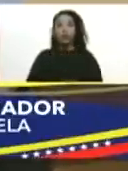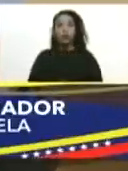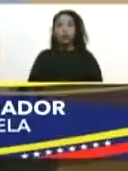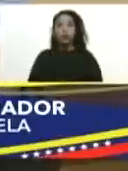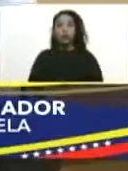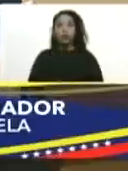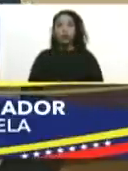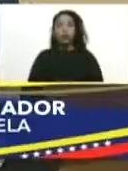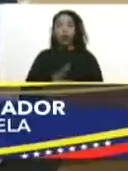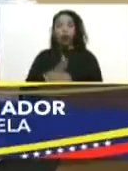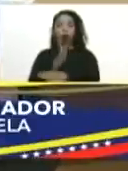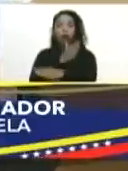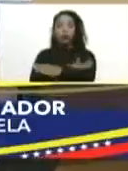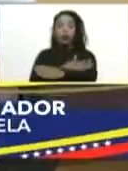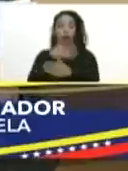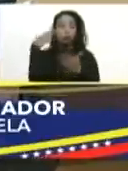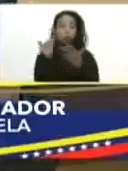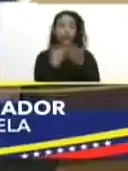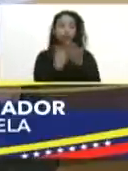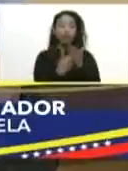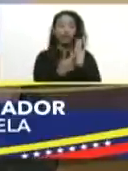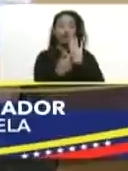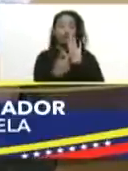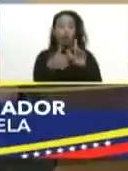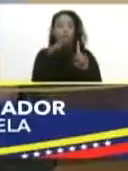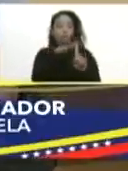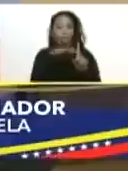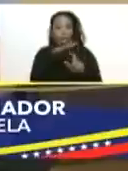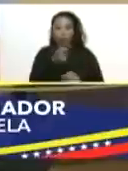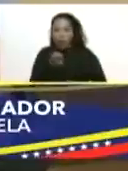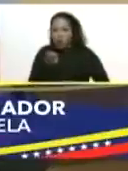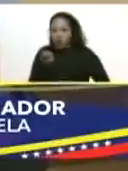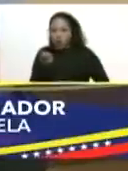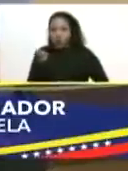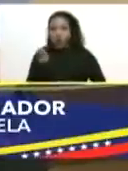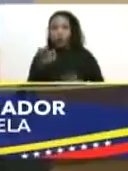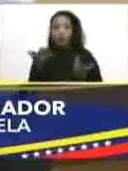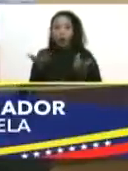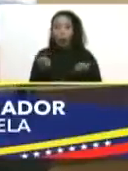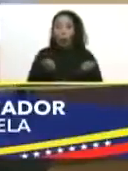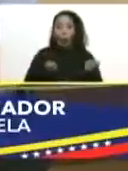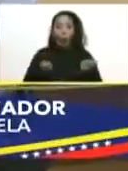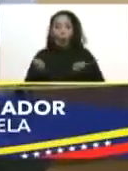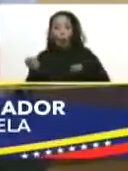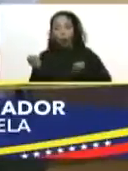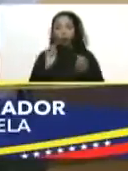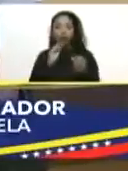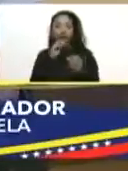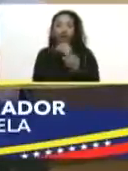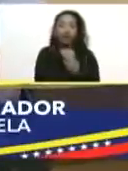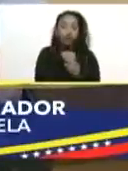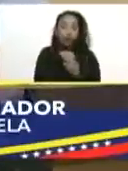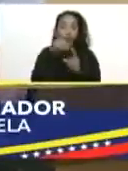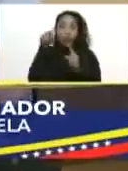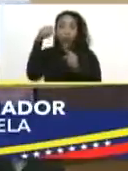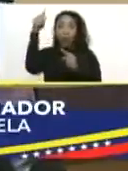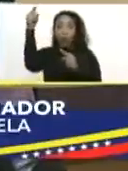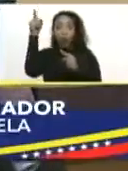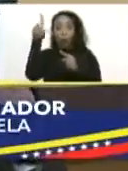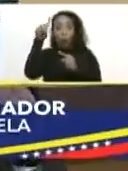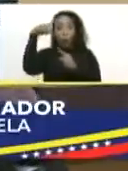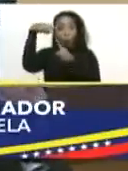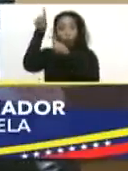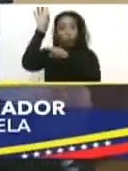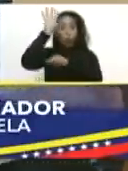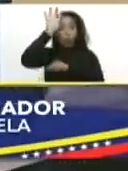ante constantes amenazas del hegemonismo y intervencionismo del Occidente, bajo